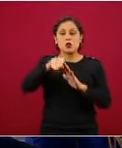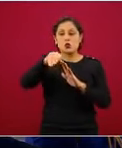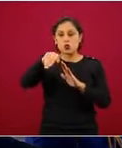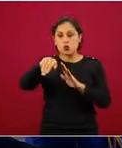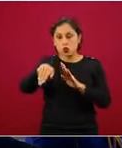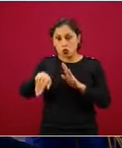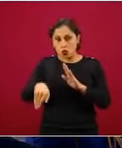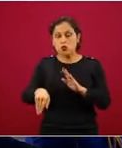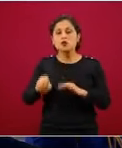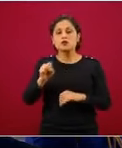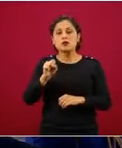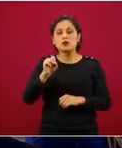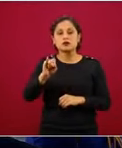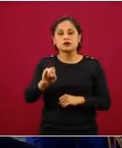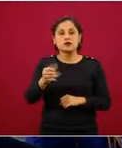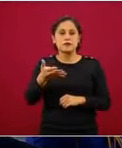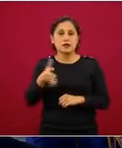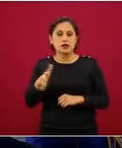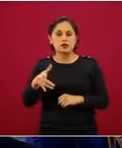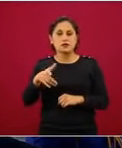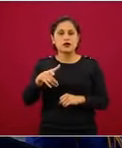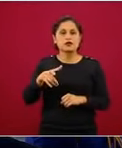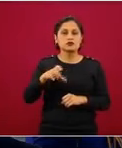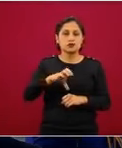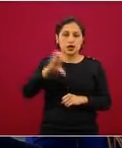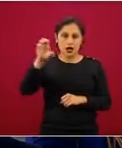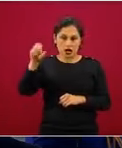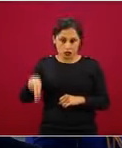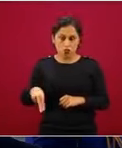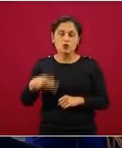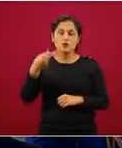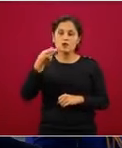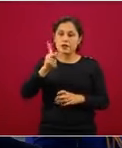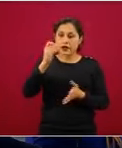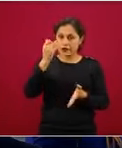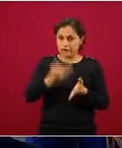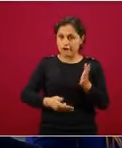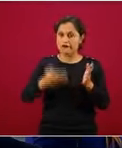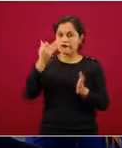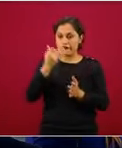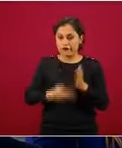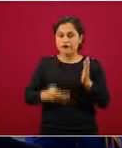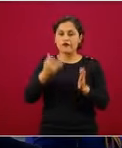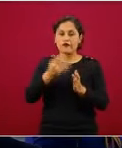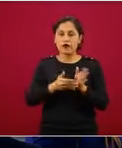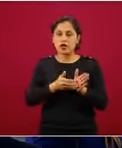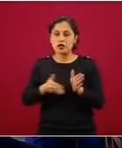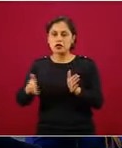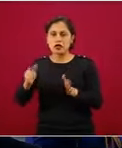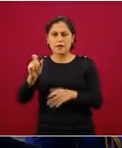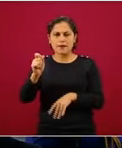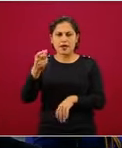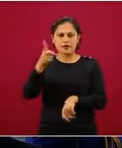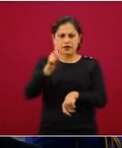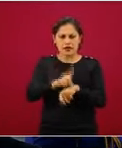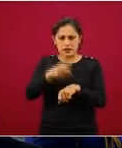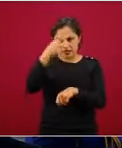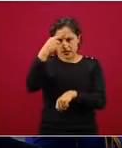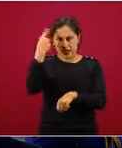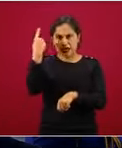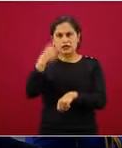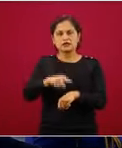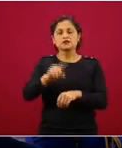a Cancún, todavía le faltan unos 20 días aproximadamente para llegar al punto